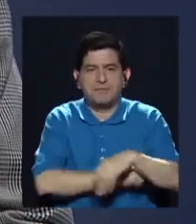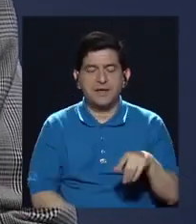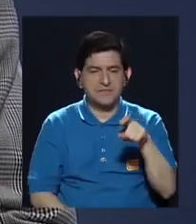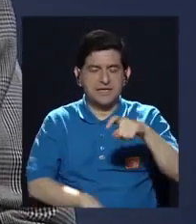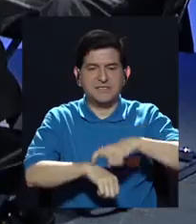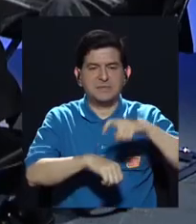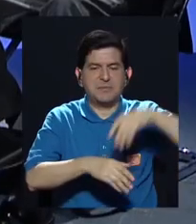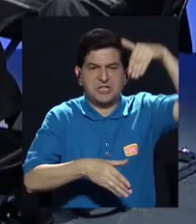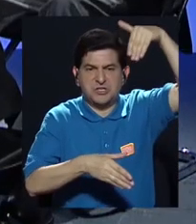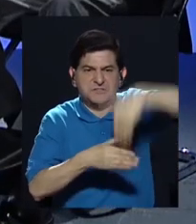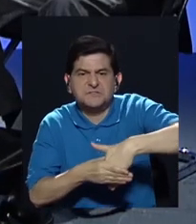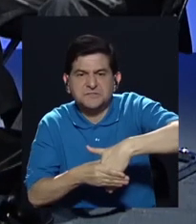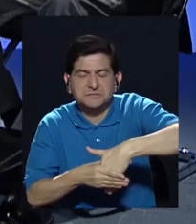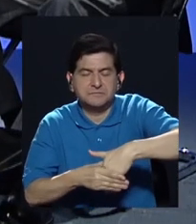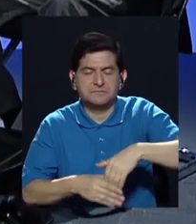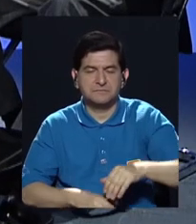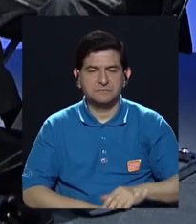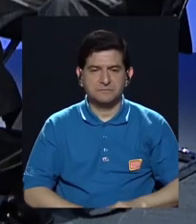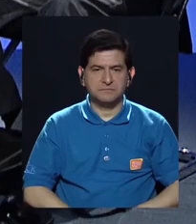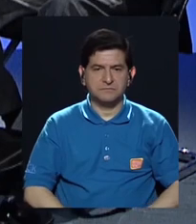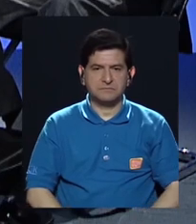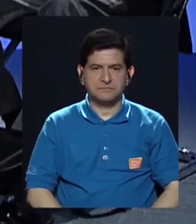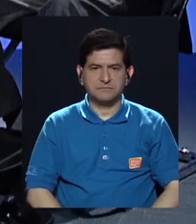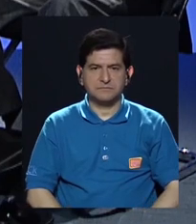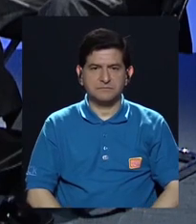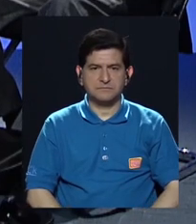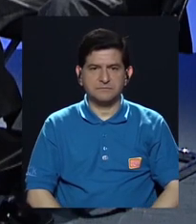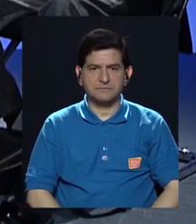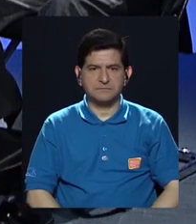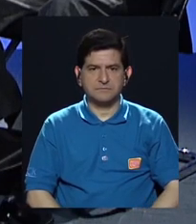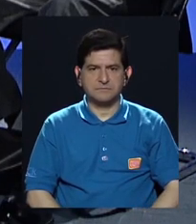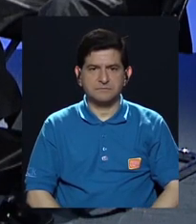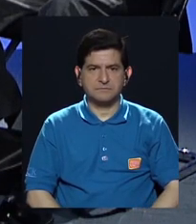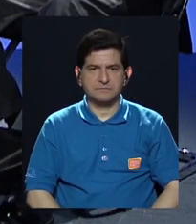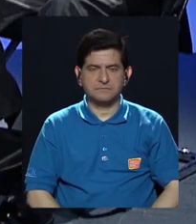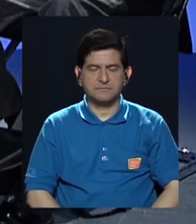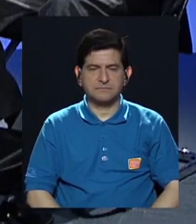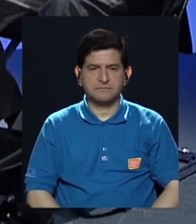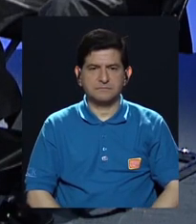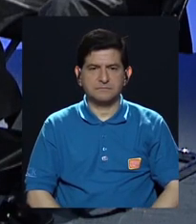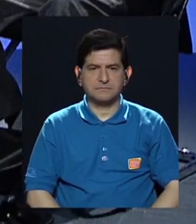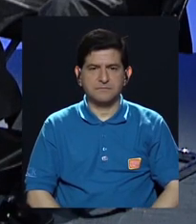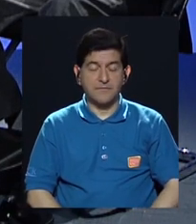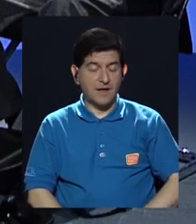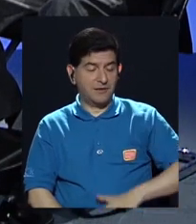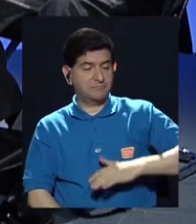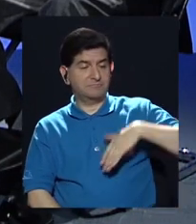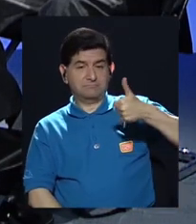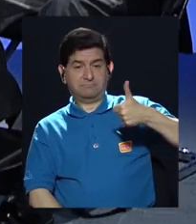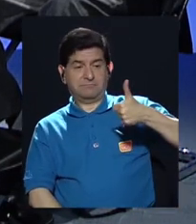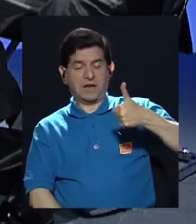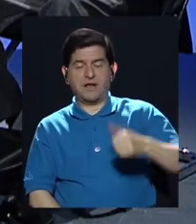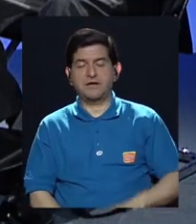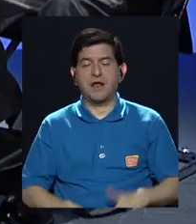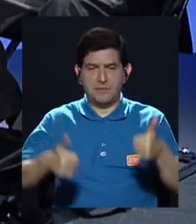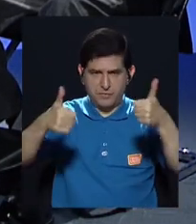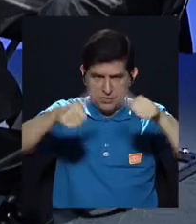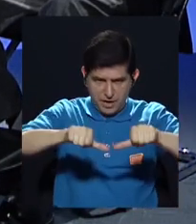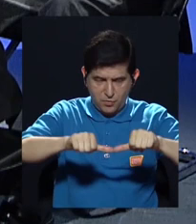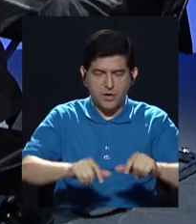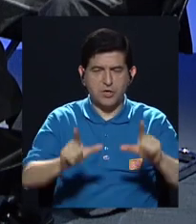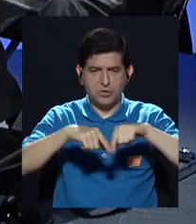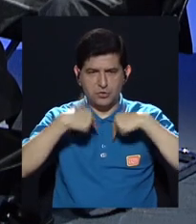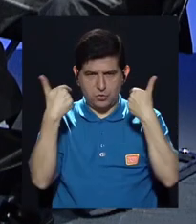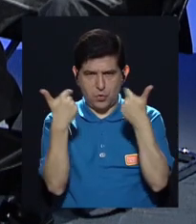habría sido intervenido. Sin duda, sin duda. Y al triunfar en virtud del acuerdo